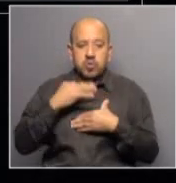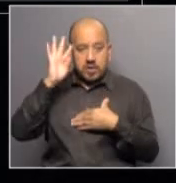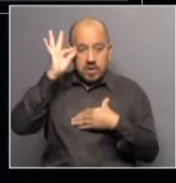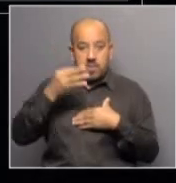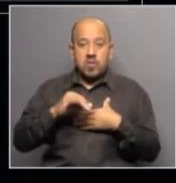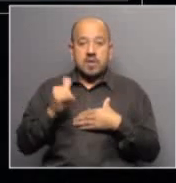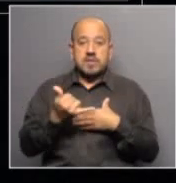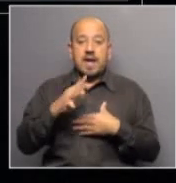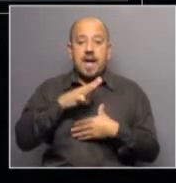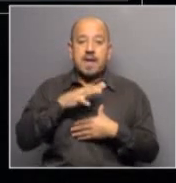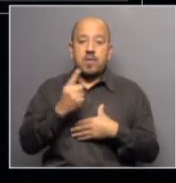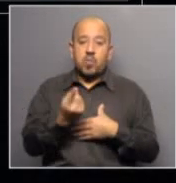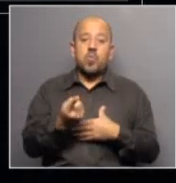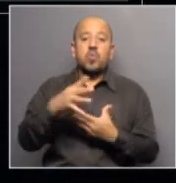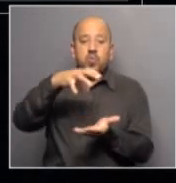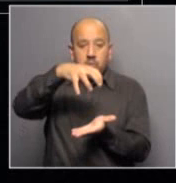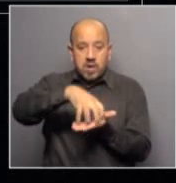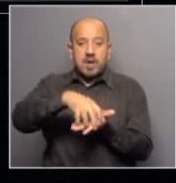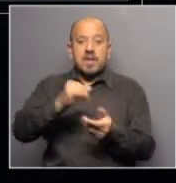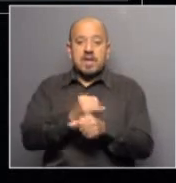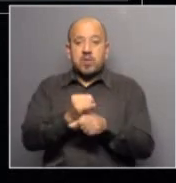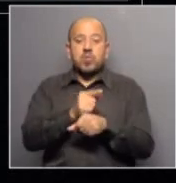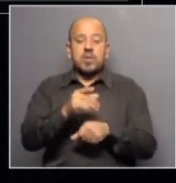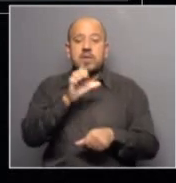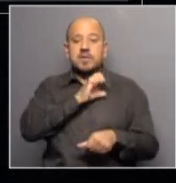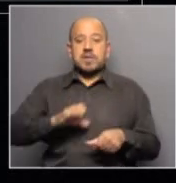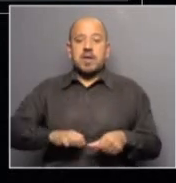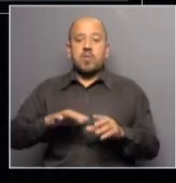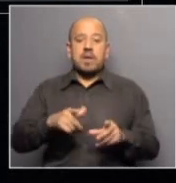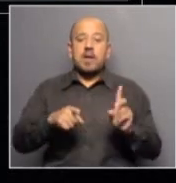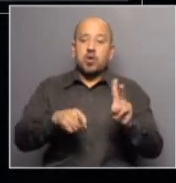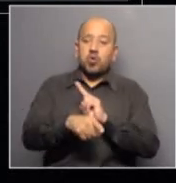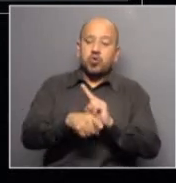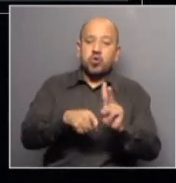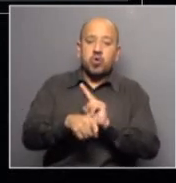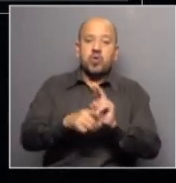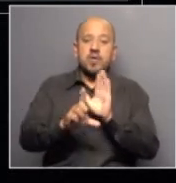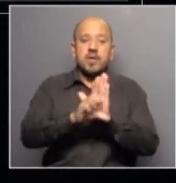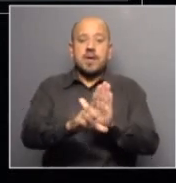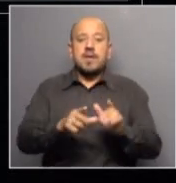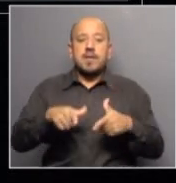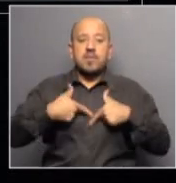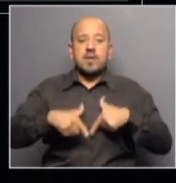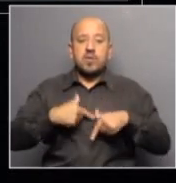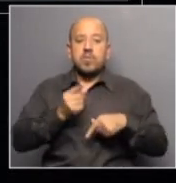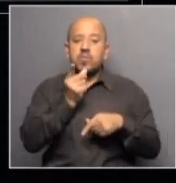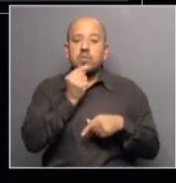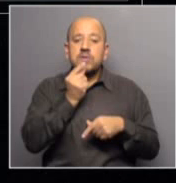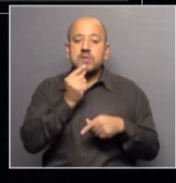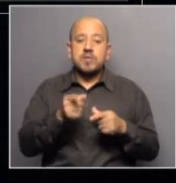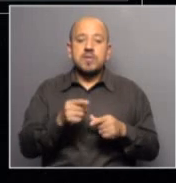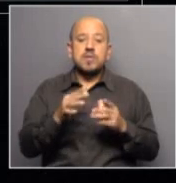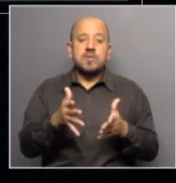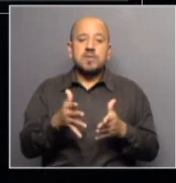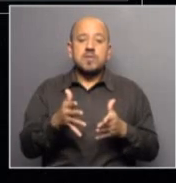hay un órgano específico, que también es del Estado, para hacer el control de los cultivos legales, el Ministerio del Interior tendría que poner